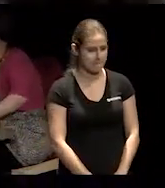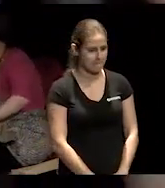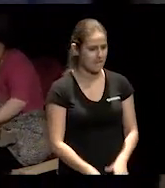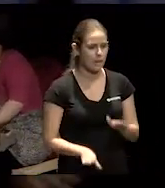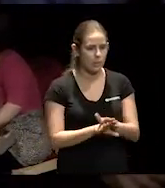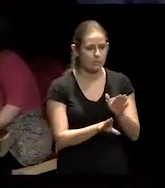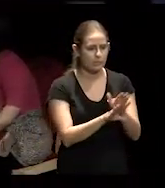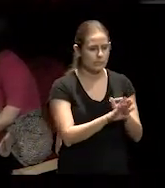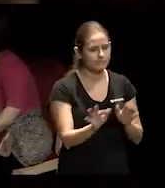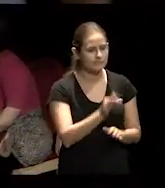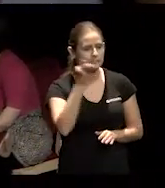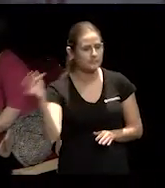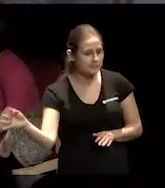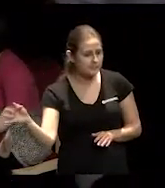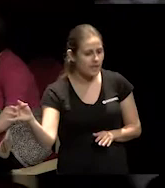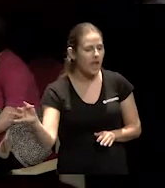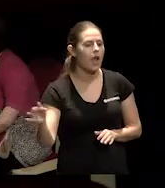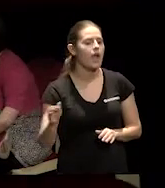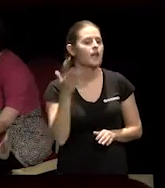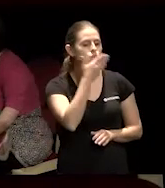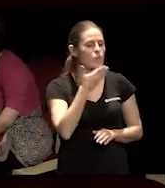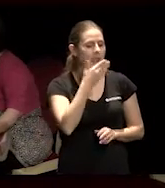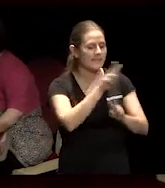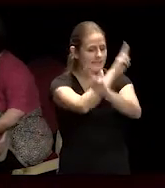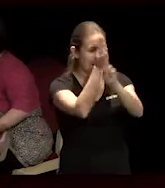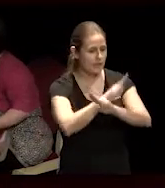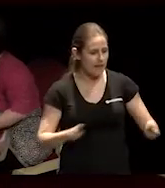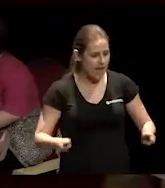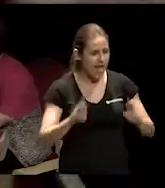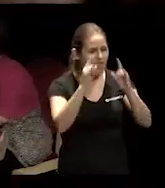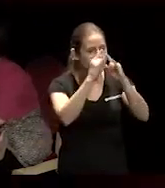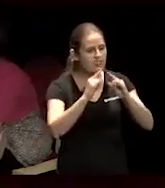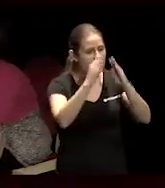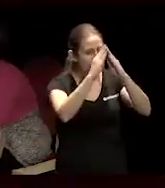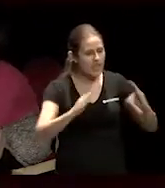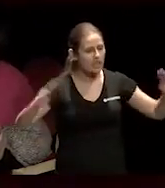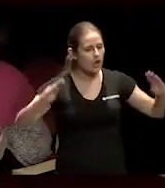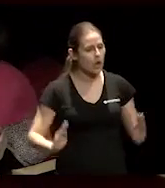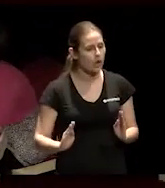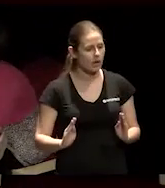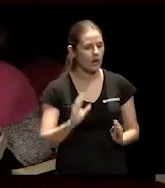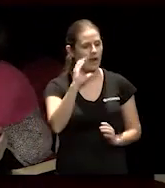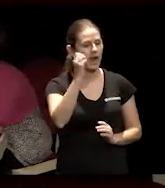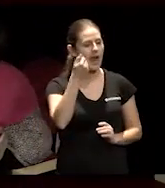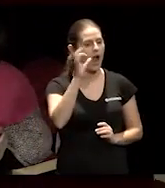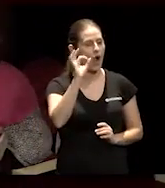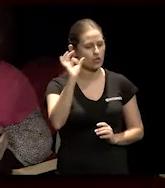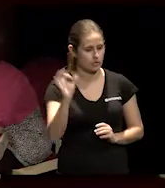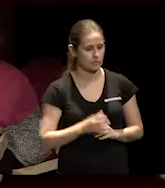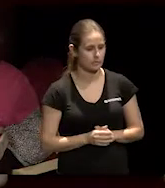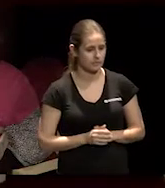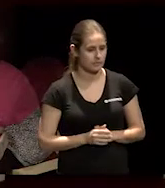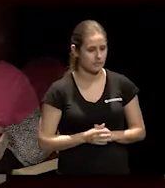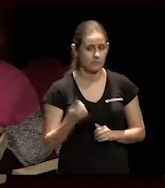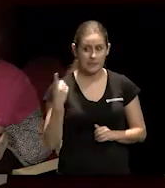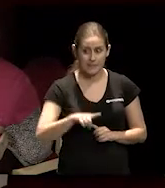Continuamos con la Escuela Internacional de Circo y Teatro CAU. Hay un cambio en la participación y están Rosa Colel como directora artística y festival